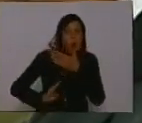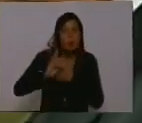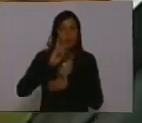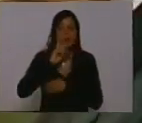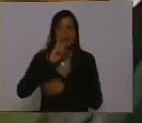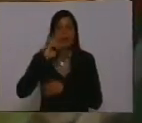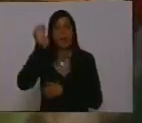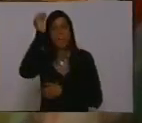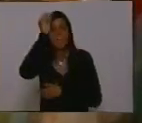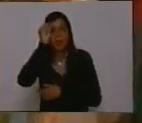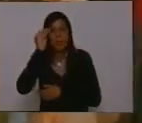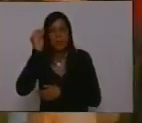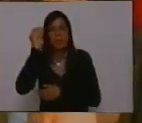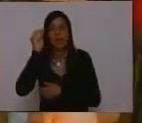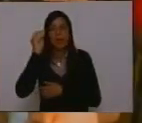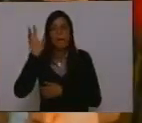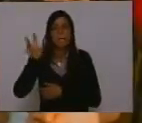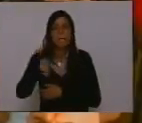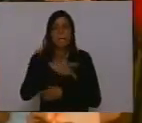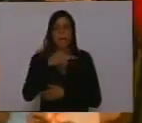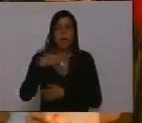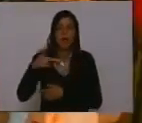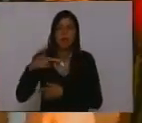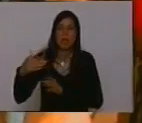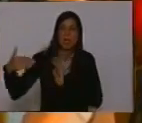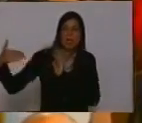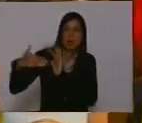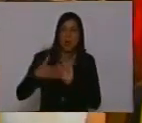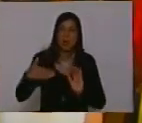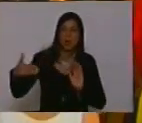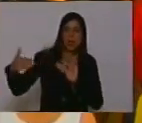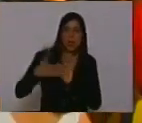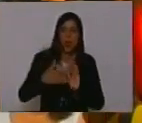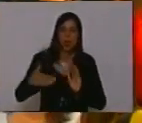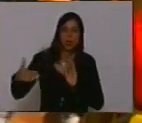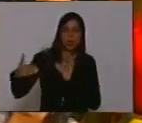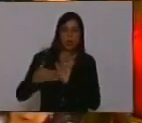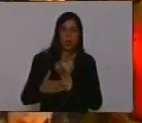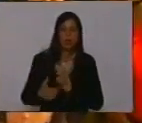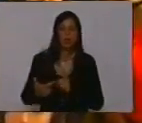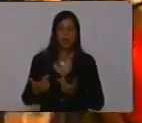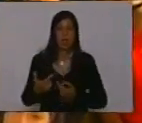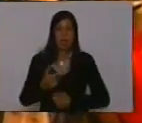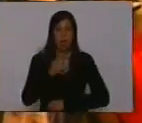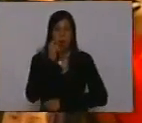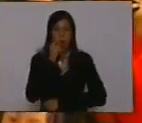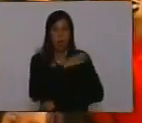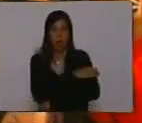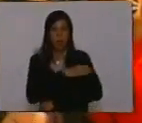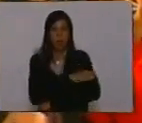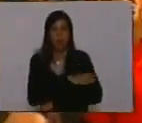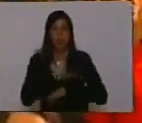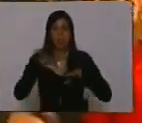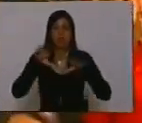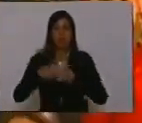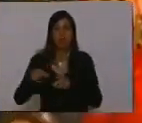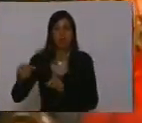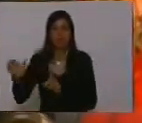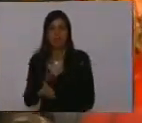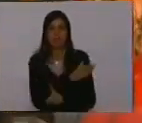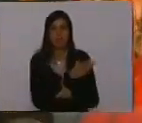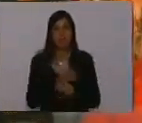pensamos que la patria sería mancillada por un Carmona y sus secuaces, que la patria